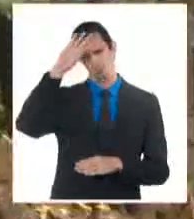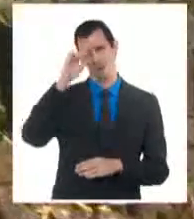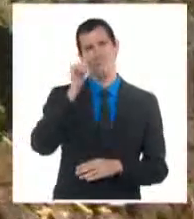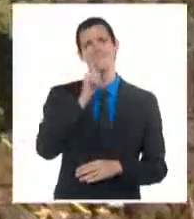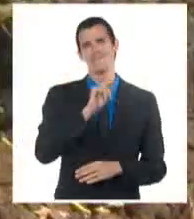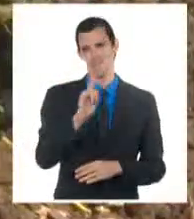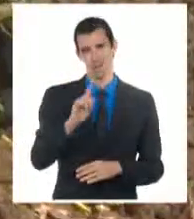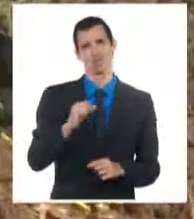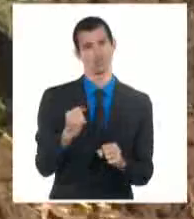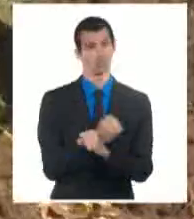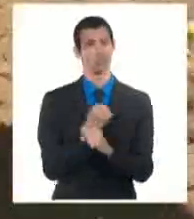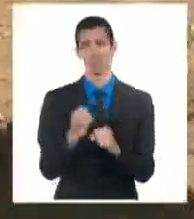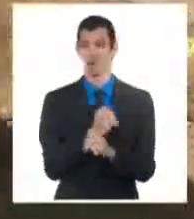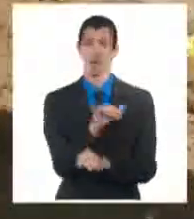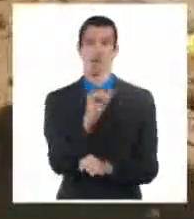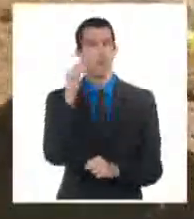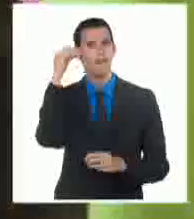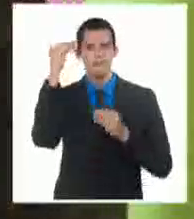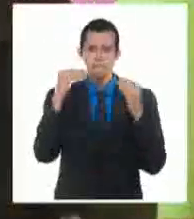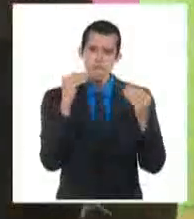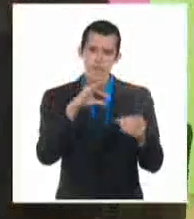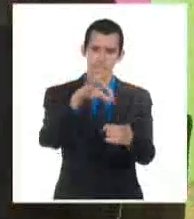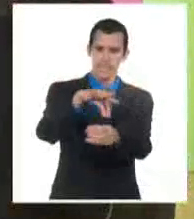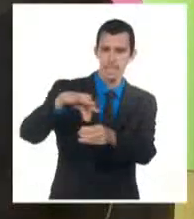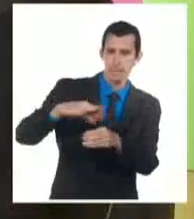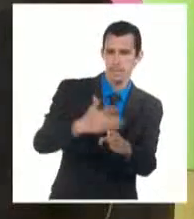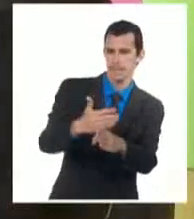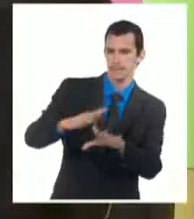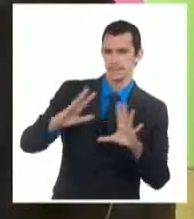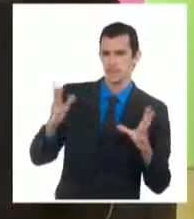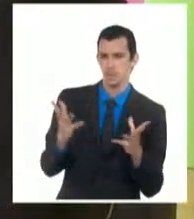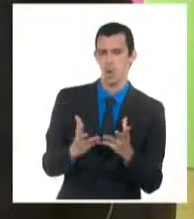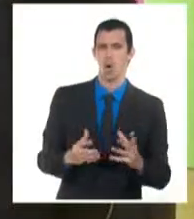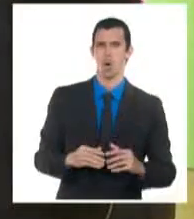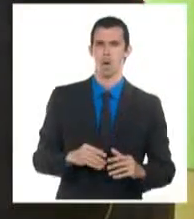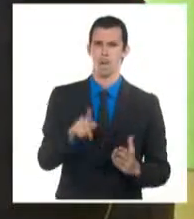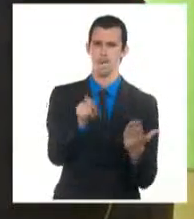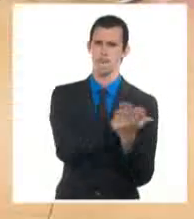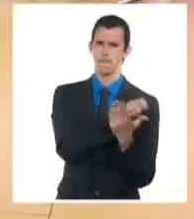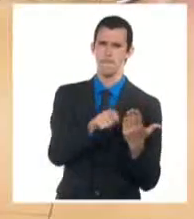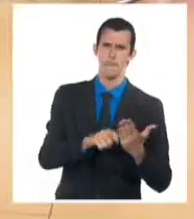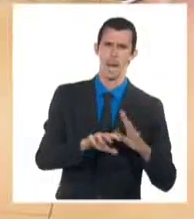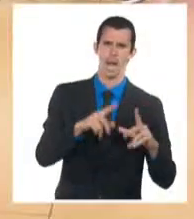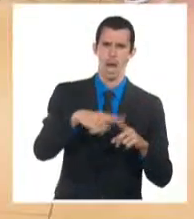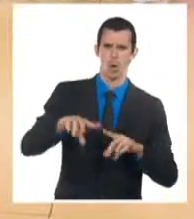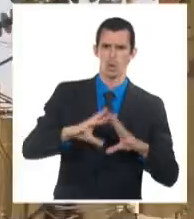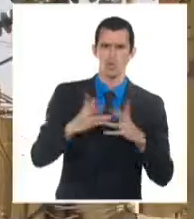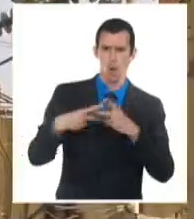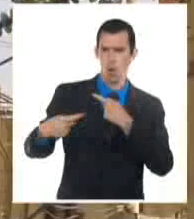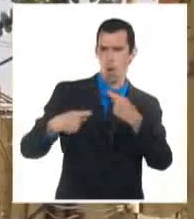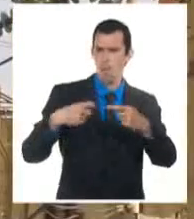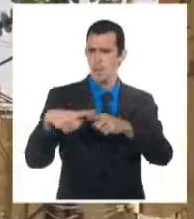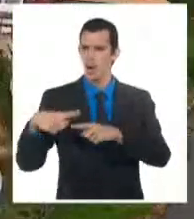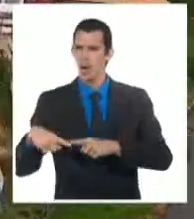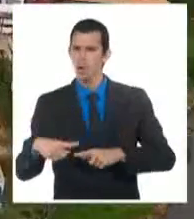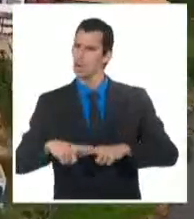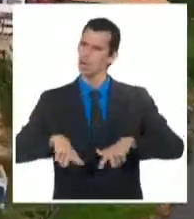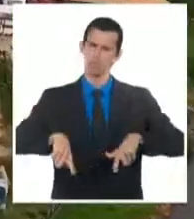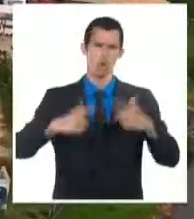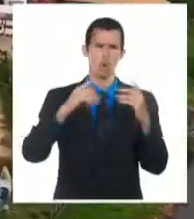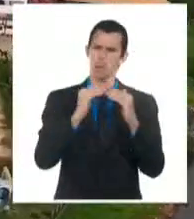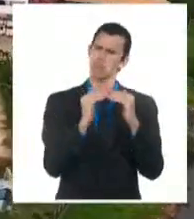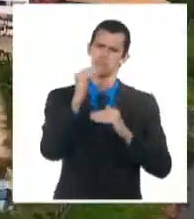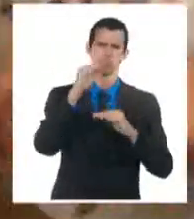a los planes de siembra de cultivos varios, sobre cumplimiento del plan de circulación mercantil minorista, uso racional